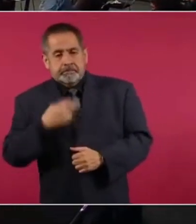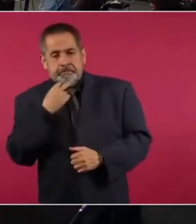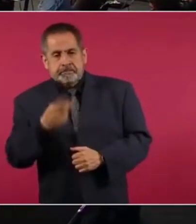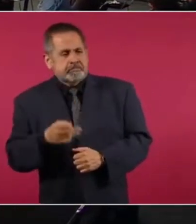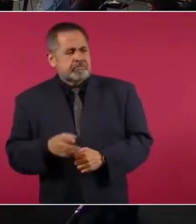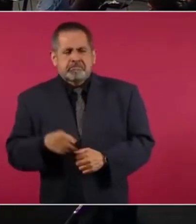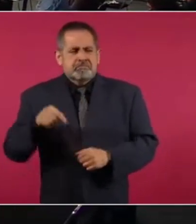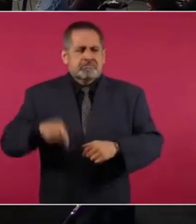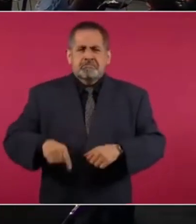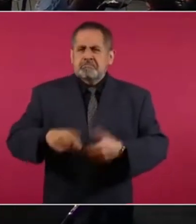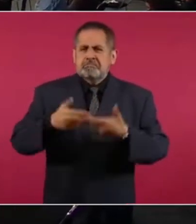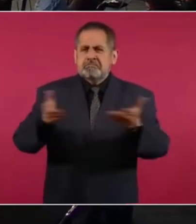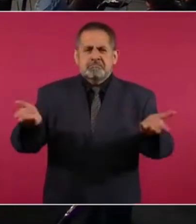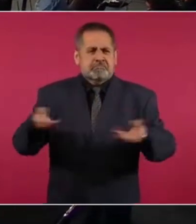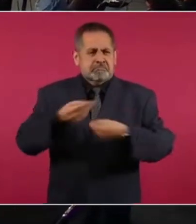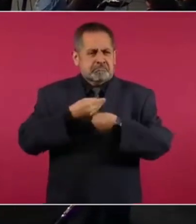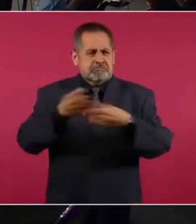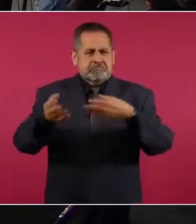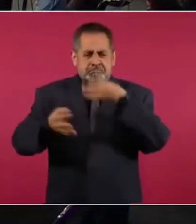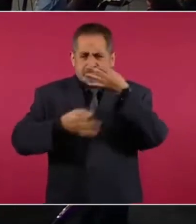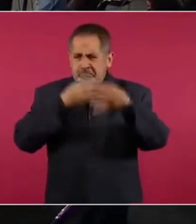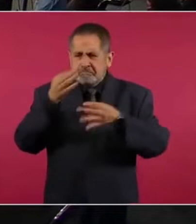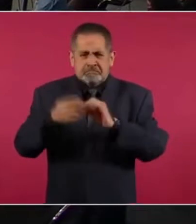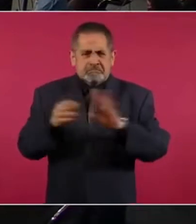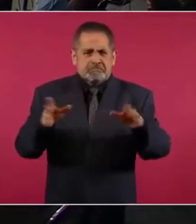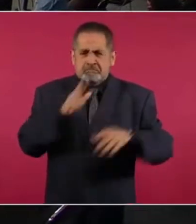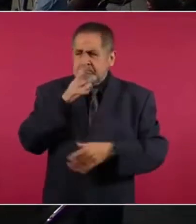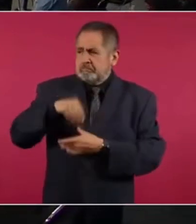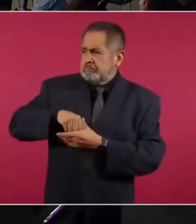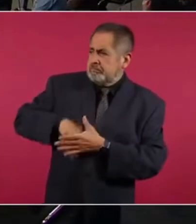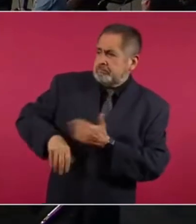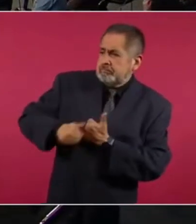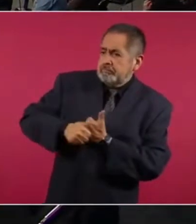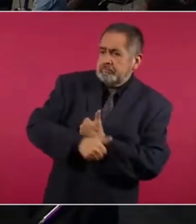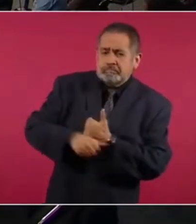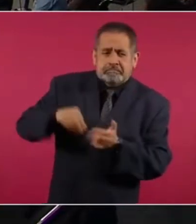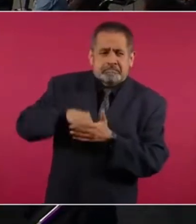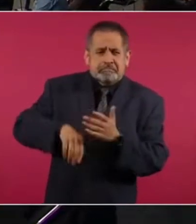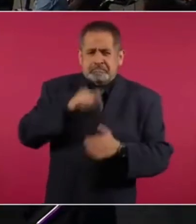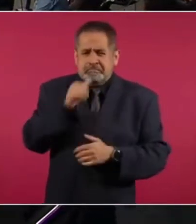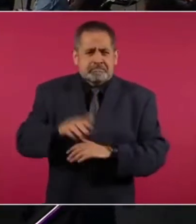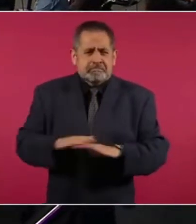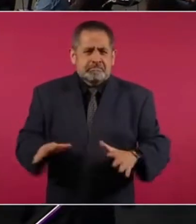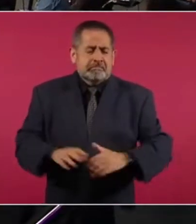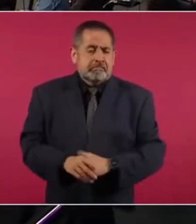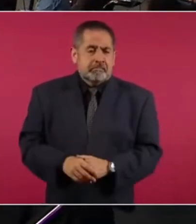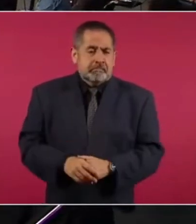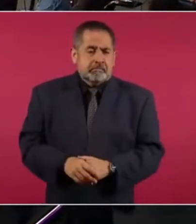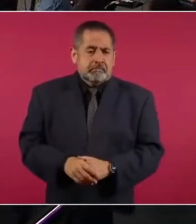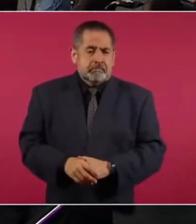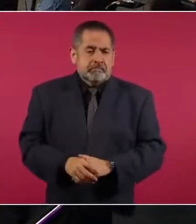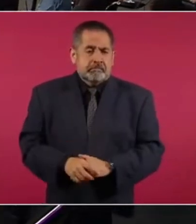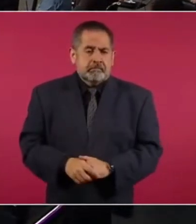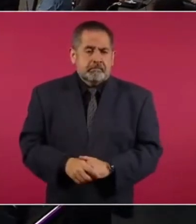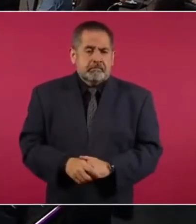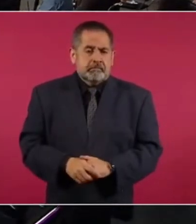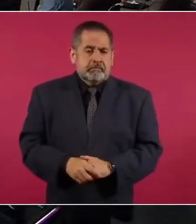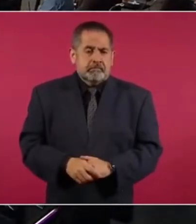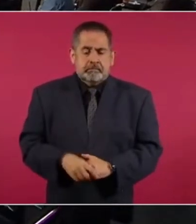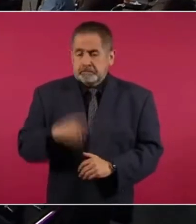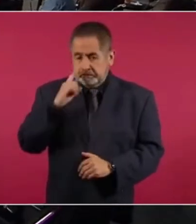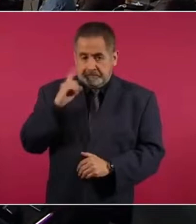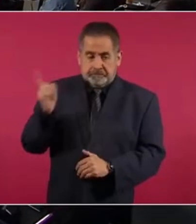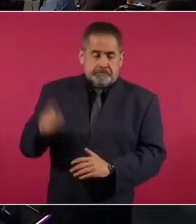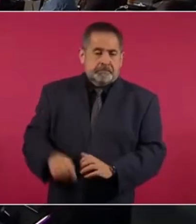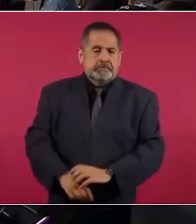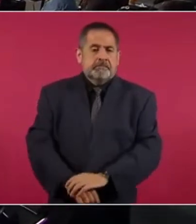ventila todo eso sin ocultarse nada. Mire, este es mi expediente,